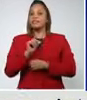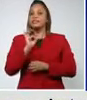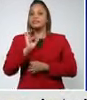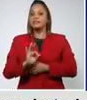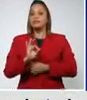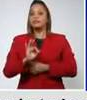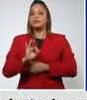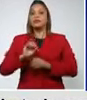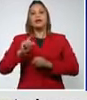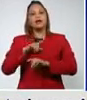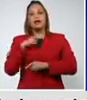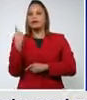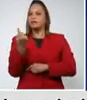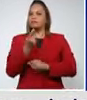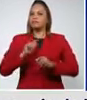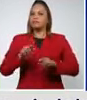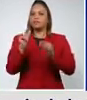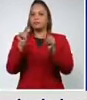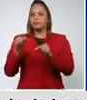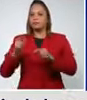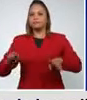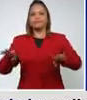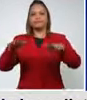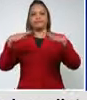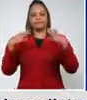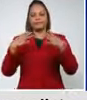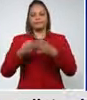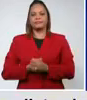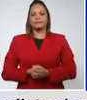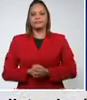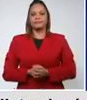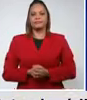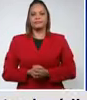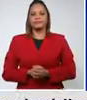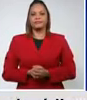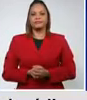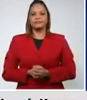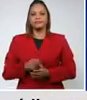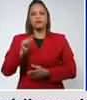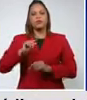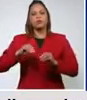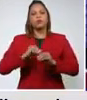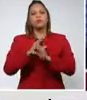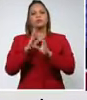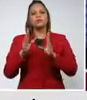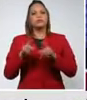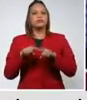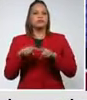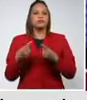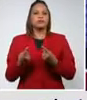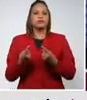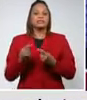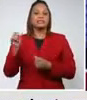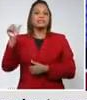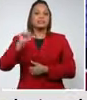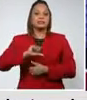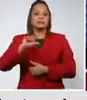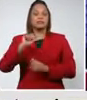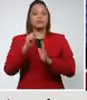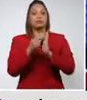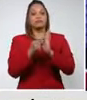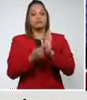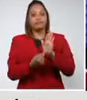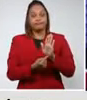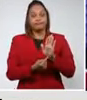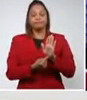personas que siguen la información diariamente. Hoy es un día con malos indicadores,